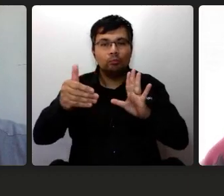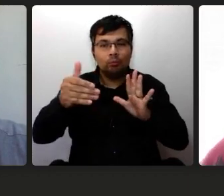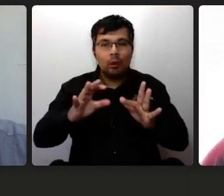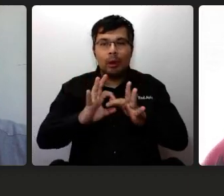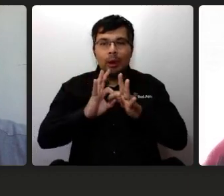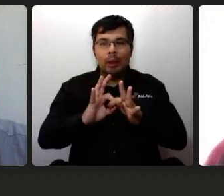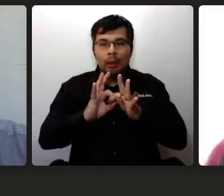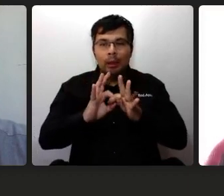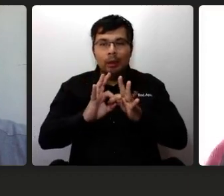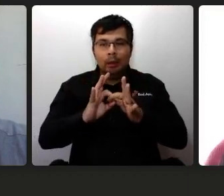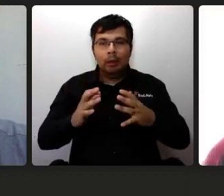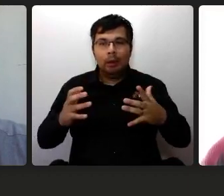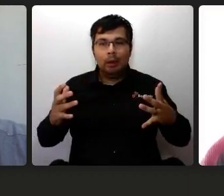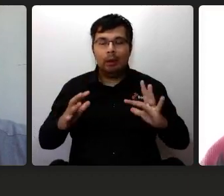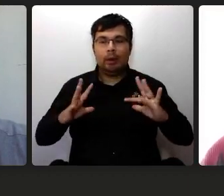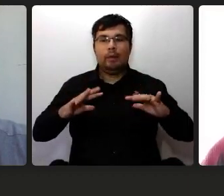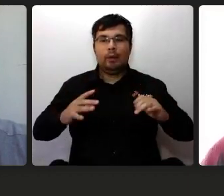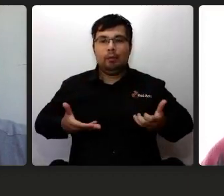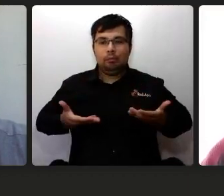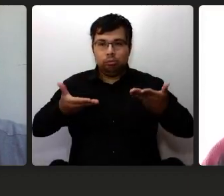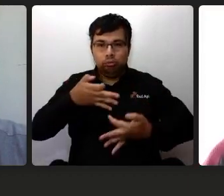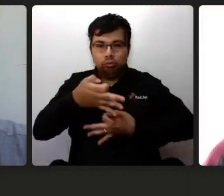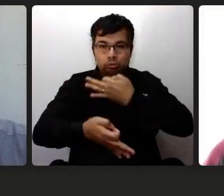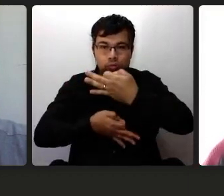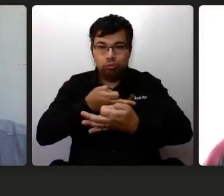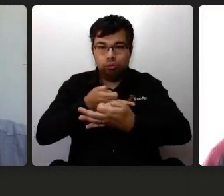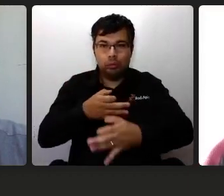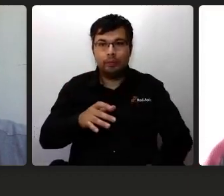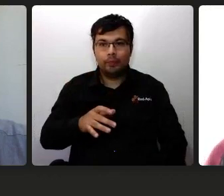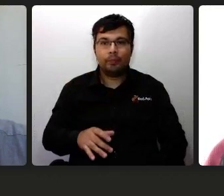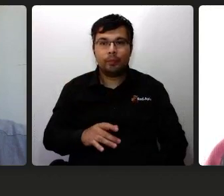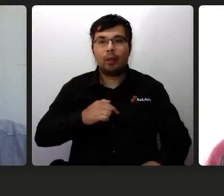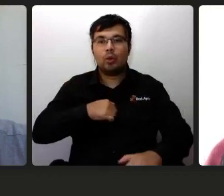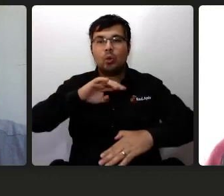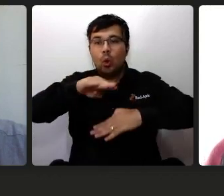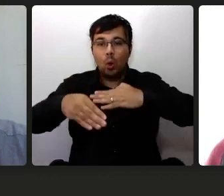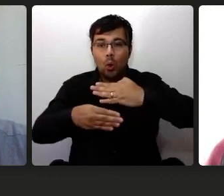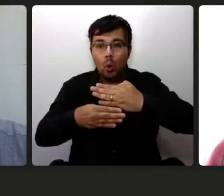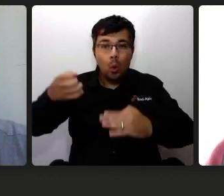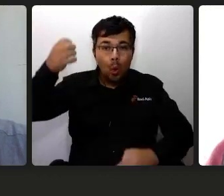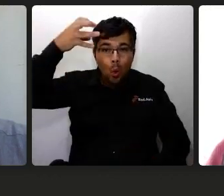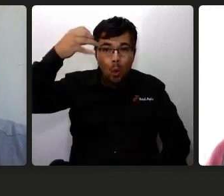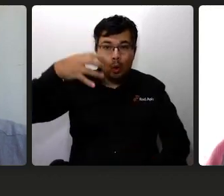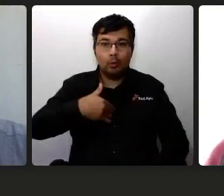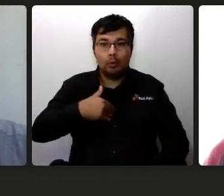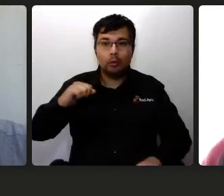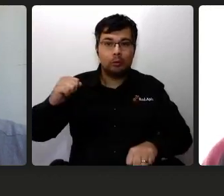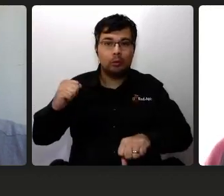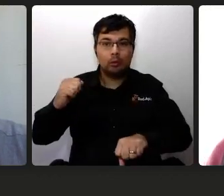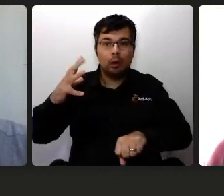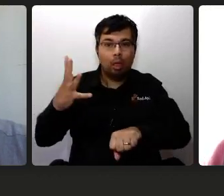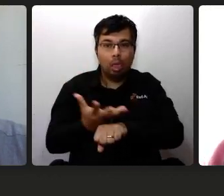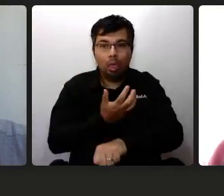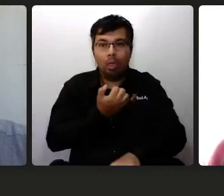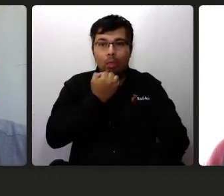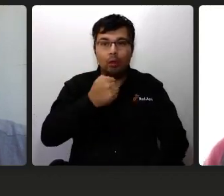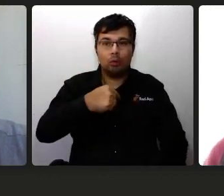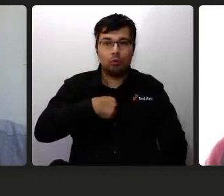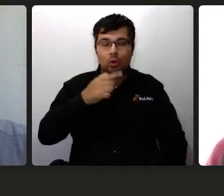de poder transmitir estas cosas. Me sumo a lo que estabas diciendo del tema de aprender de los fracasos. Yo soy una persona de que de los fracasos